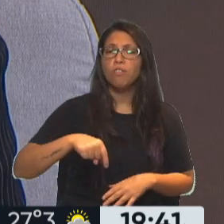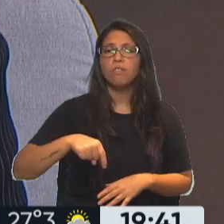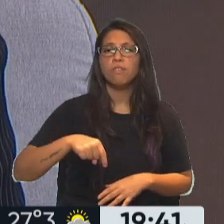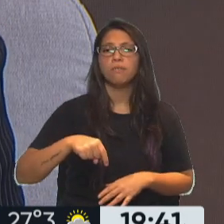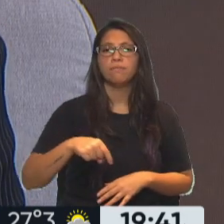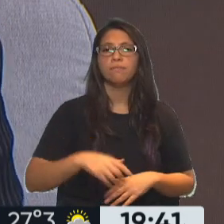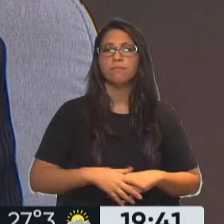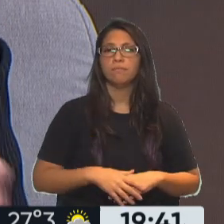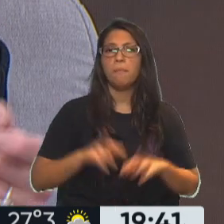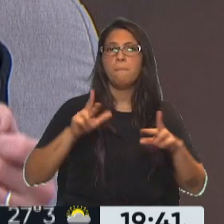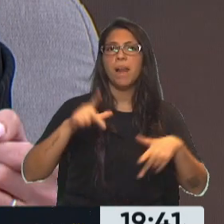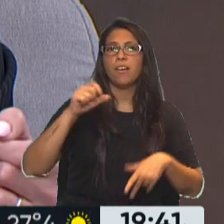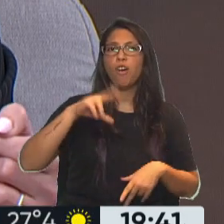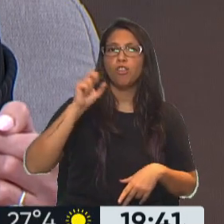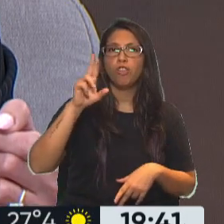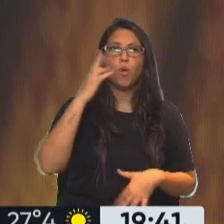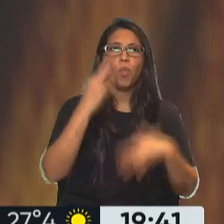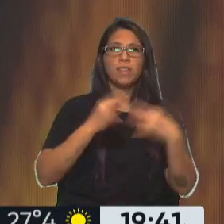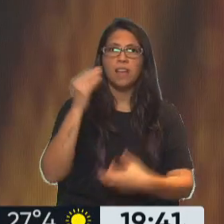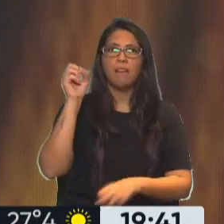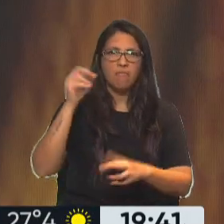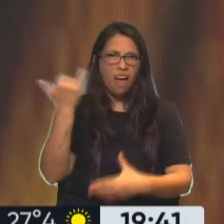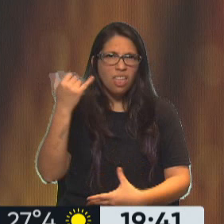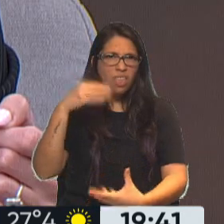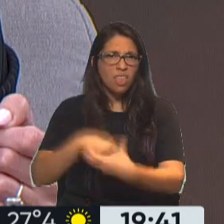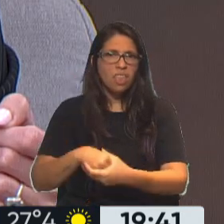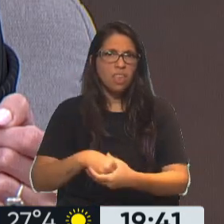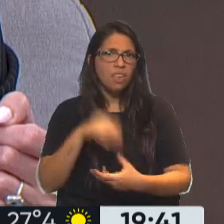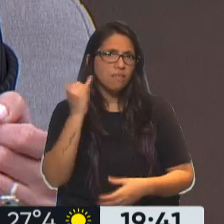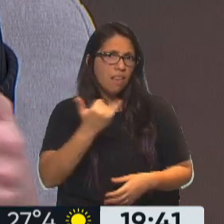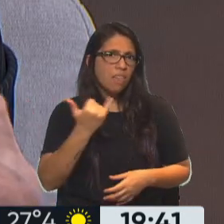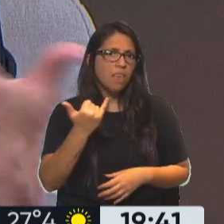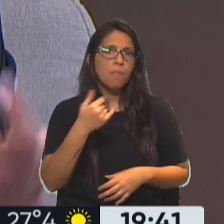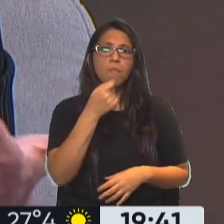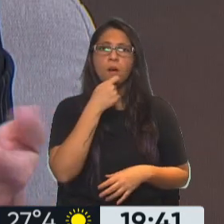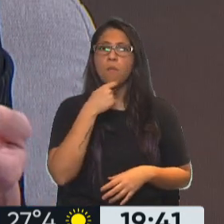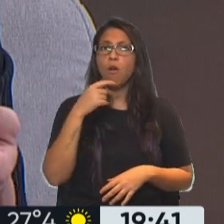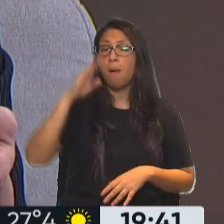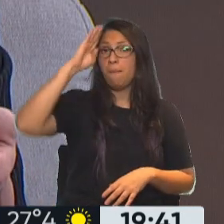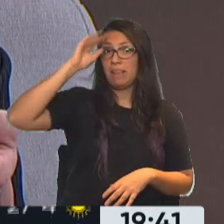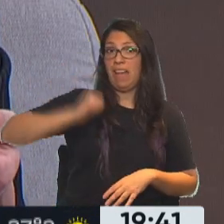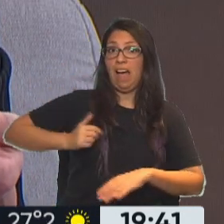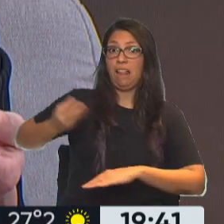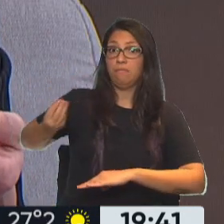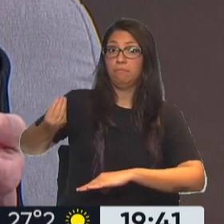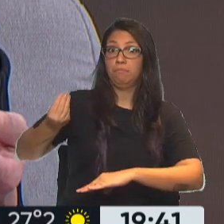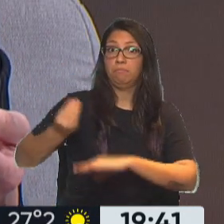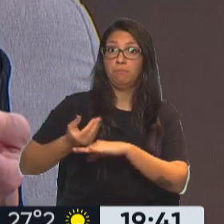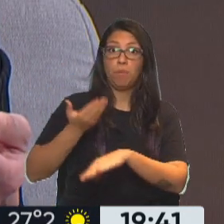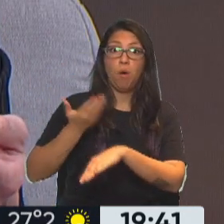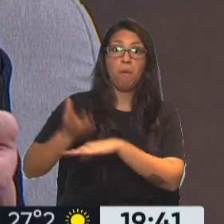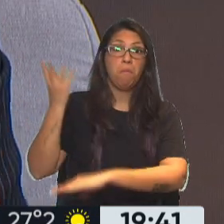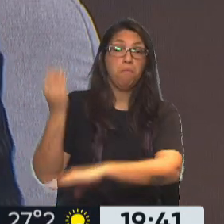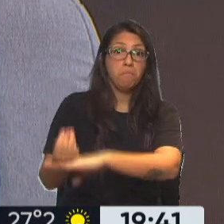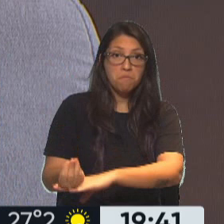nuevo plan cóndor judicial. ¿Cómo es eso? Claro, porque el lugar que ocuparon los militares, a los que también el Poder Real le soltaron la